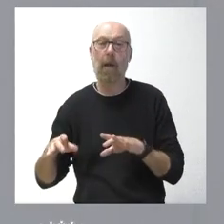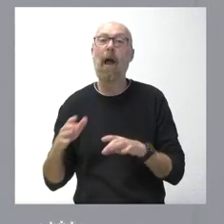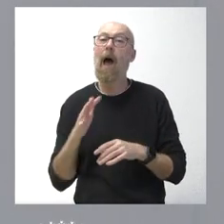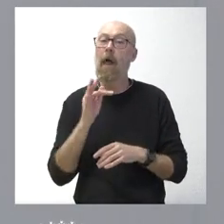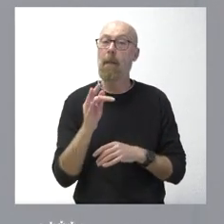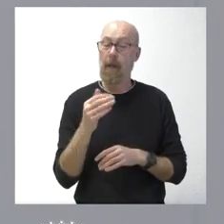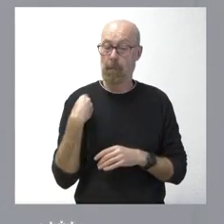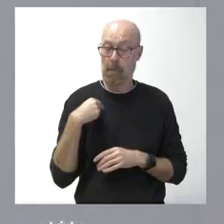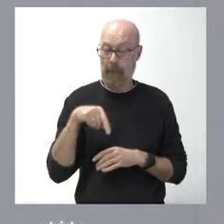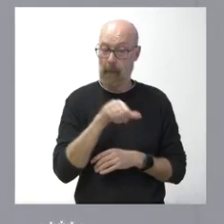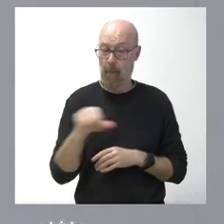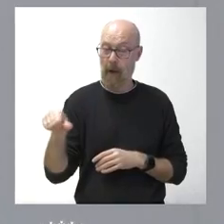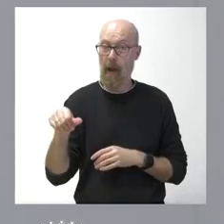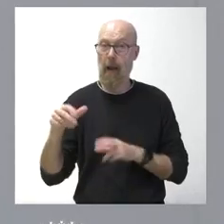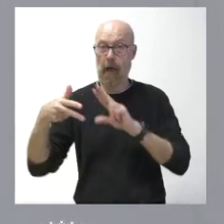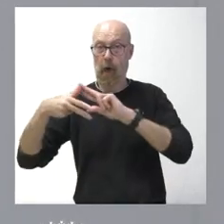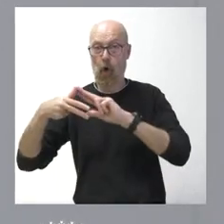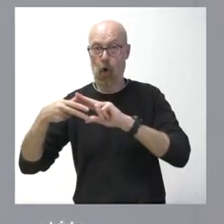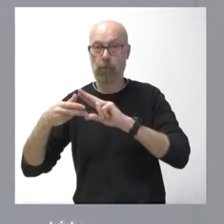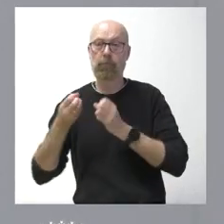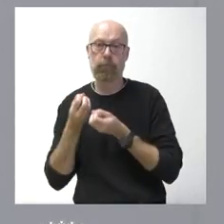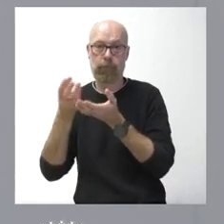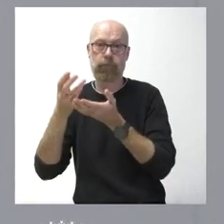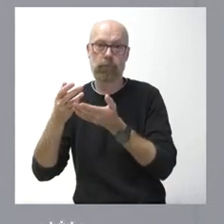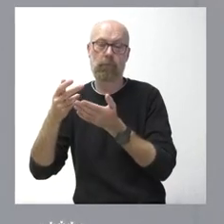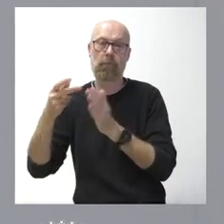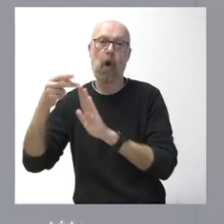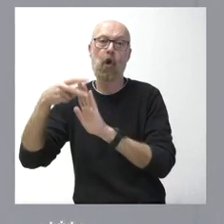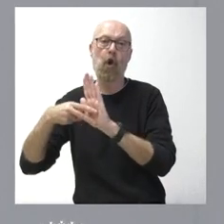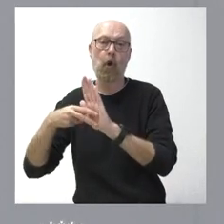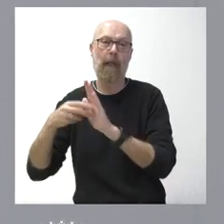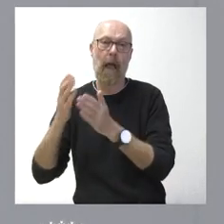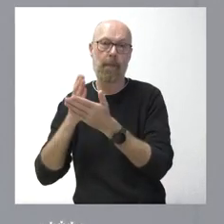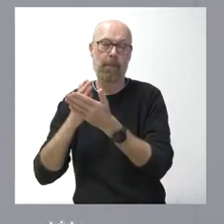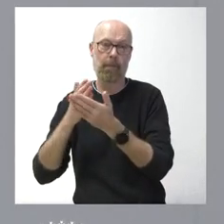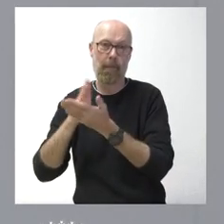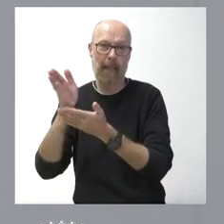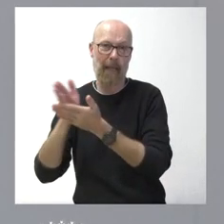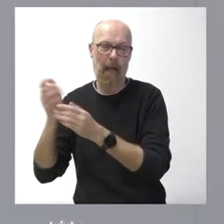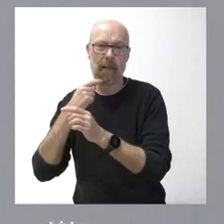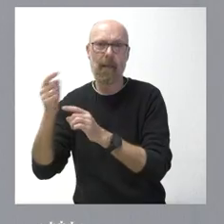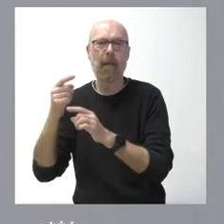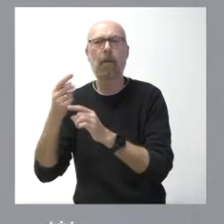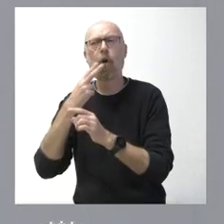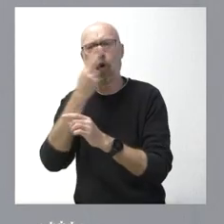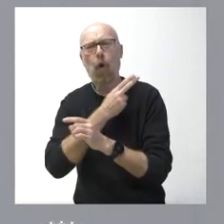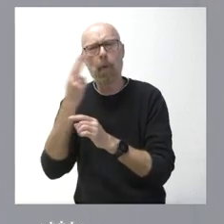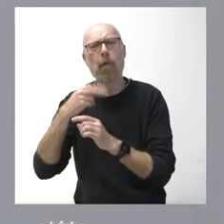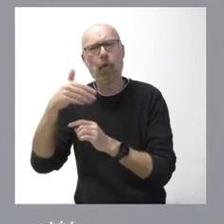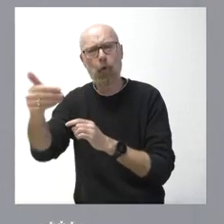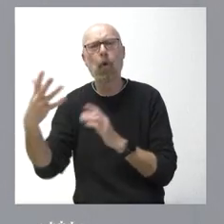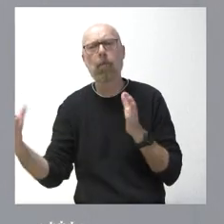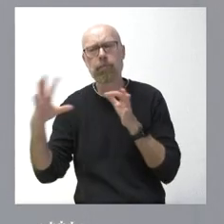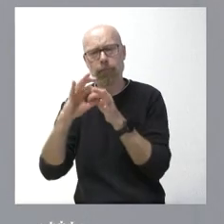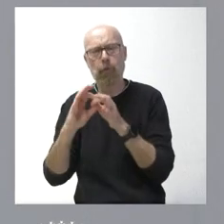Renault ha hecho un comunicado público una nota de prensa para todos ustedes en que reafirma ese compromiso de futuro con nuestra comunidad Autónoma Y